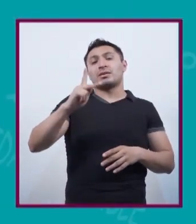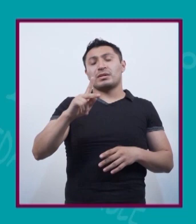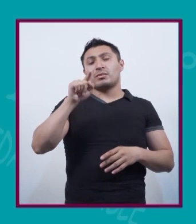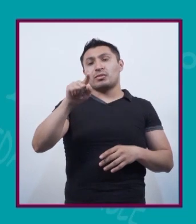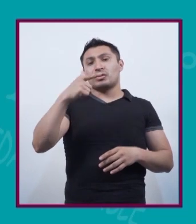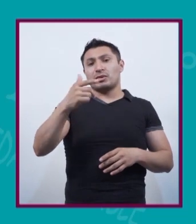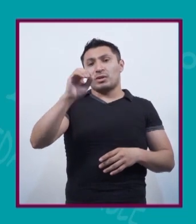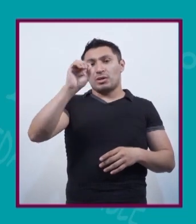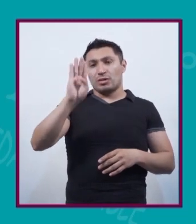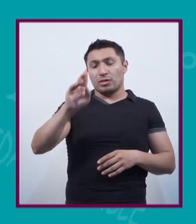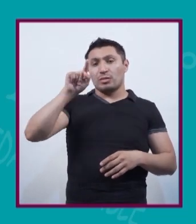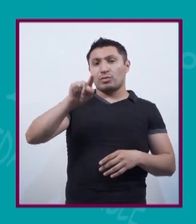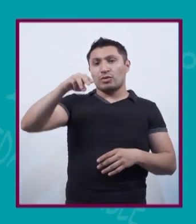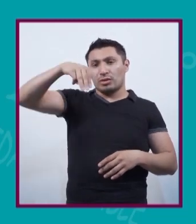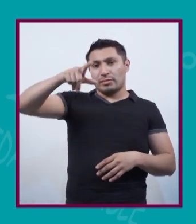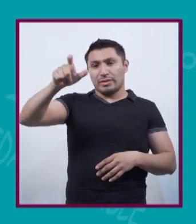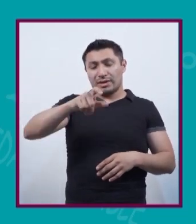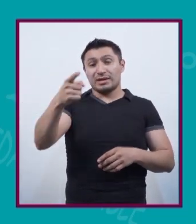en